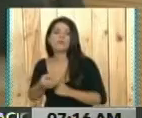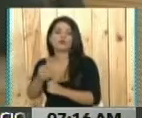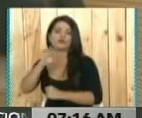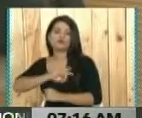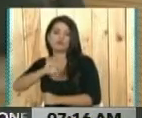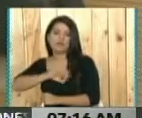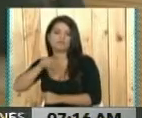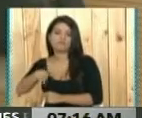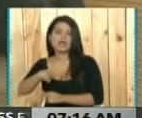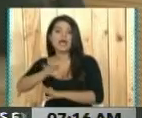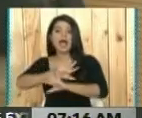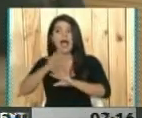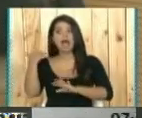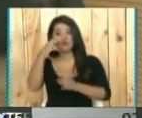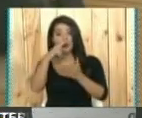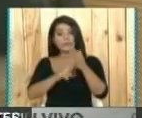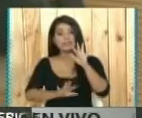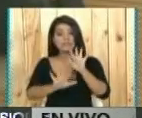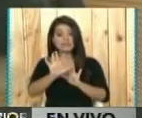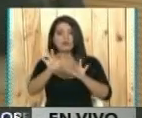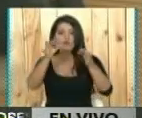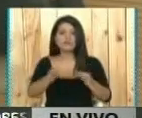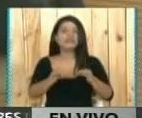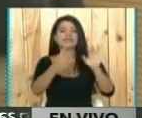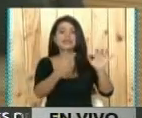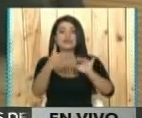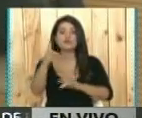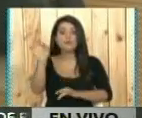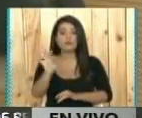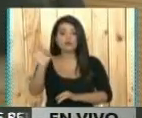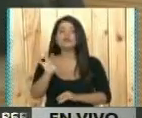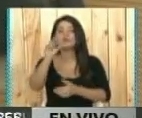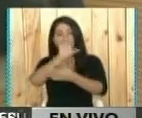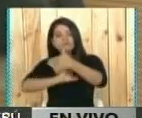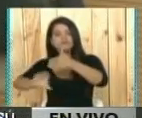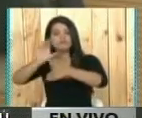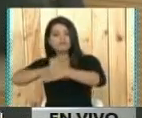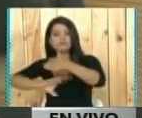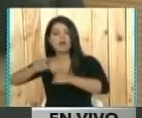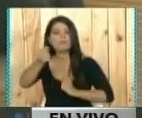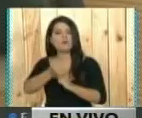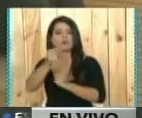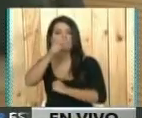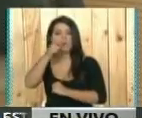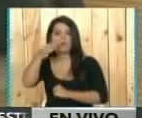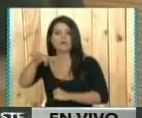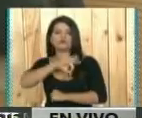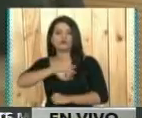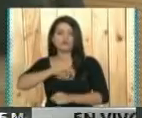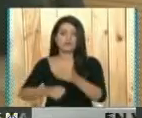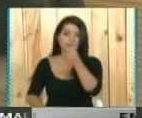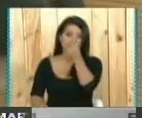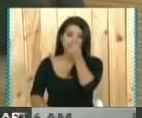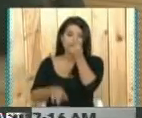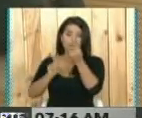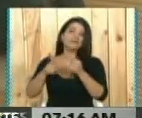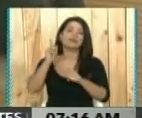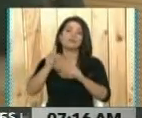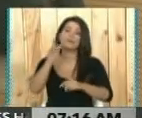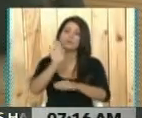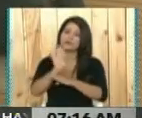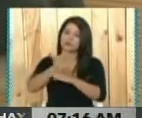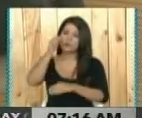alcanzó 71,4% de los ingresos totales del país, además de las políticas universales para la protección de nuestro